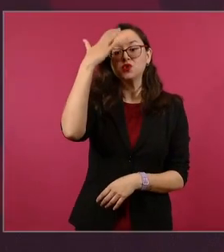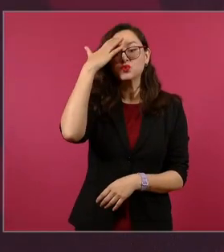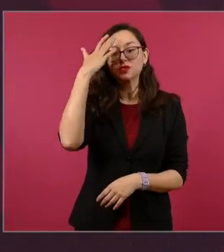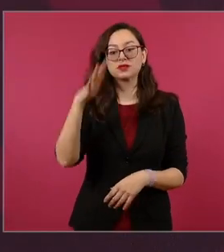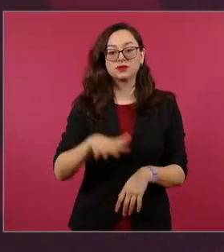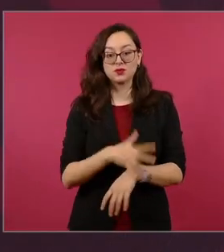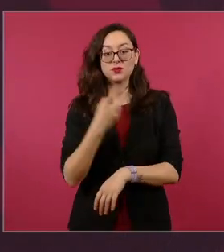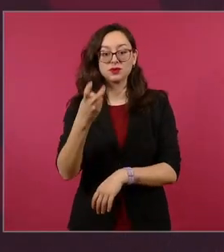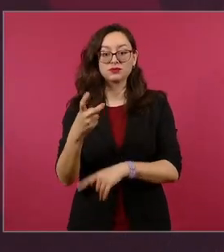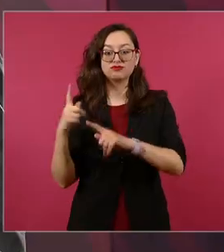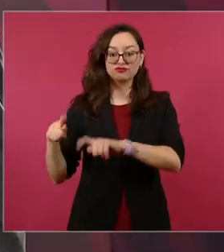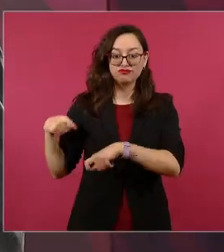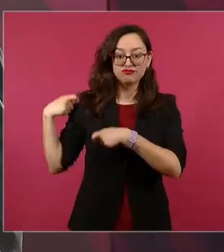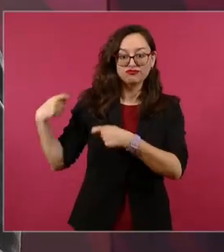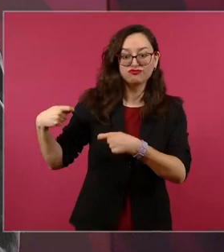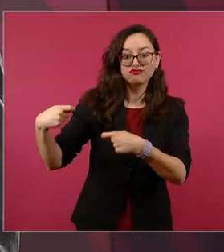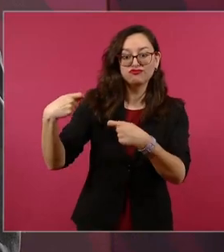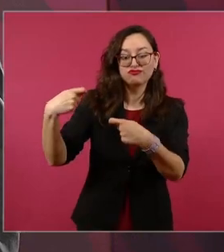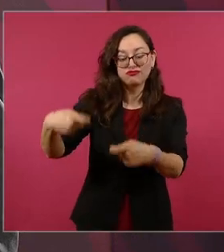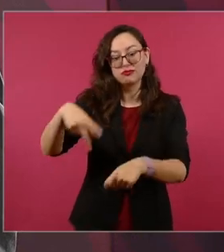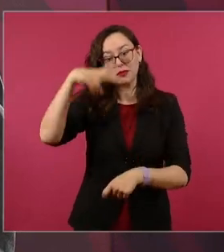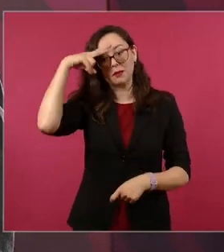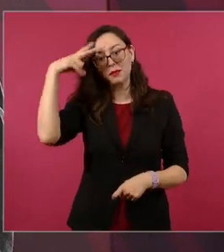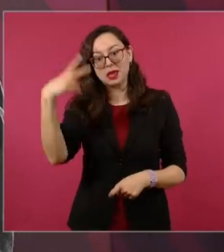que se llama idiosincrasia.